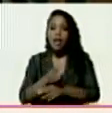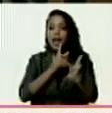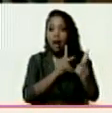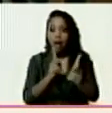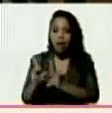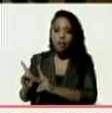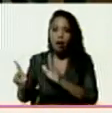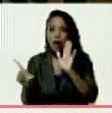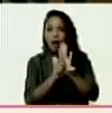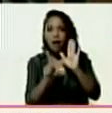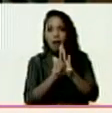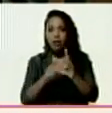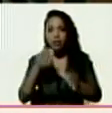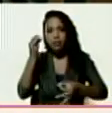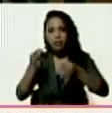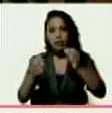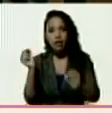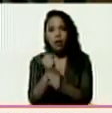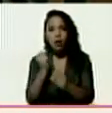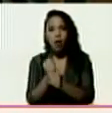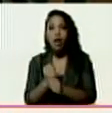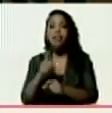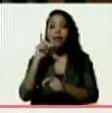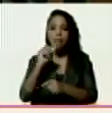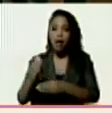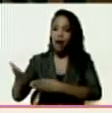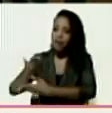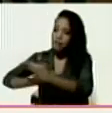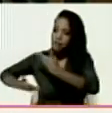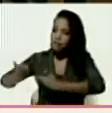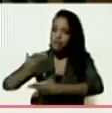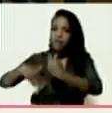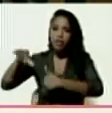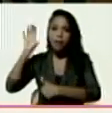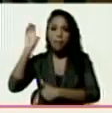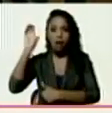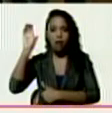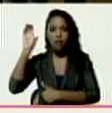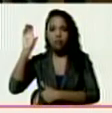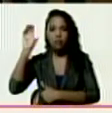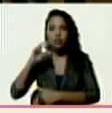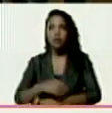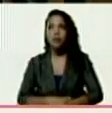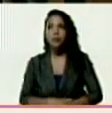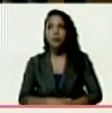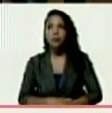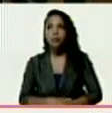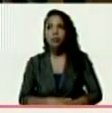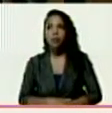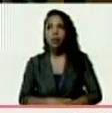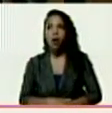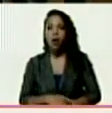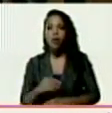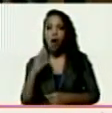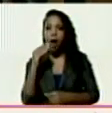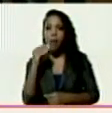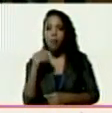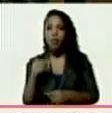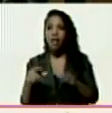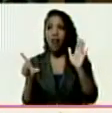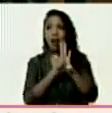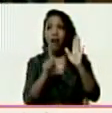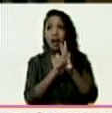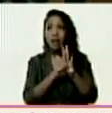legislativa, pero también a la convivencia del país. Asimismo, cuando nosotros hablamos de la agenda legislativa, nuestra